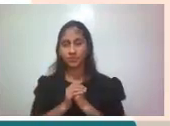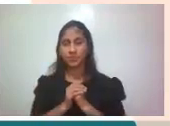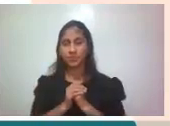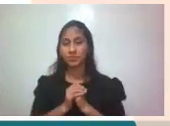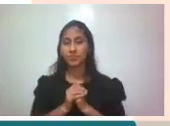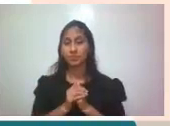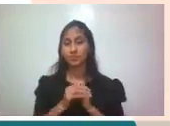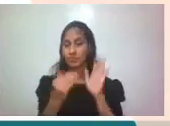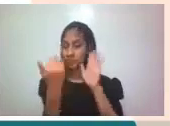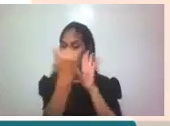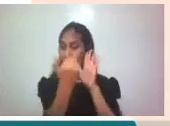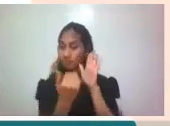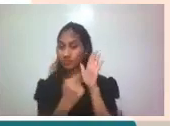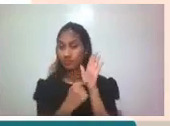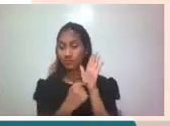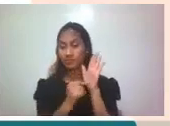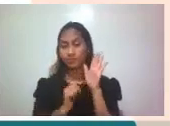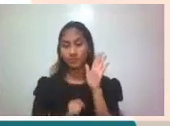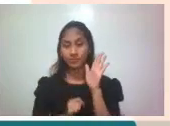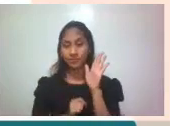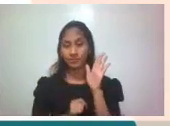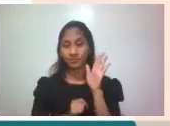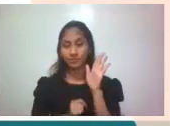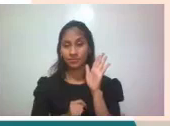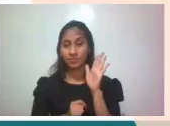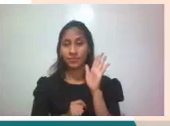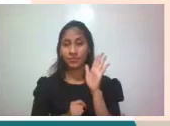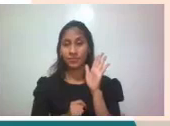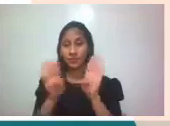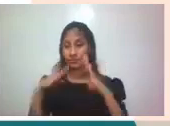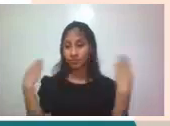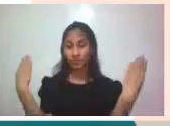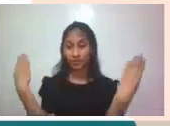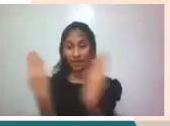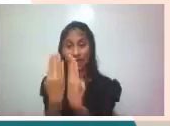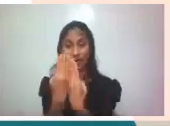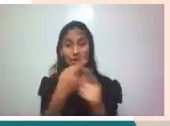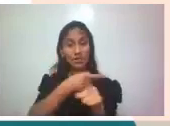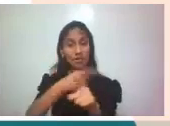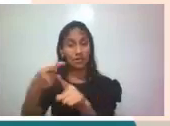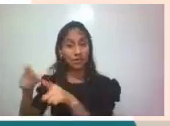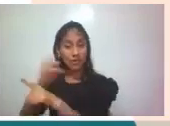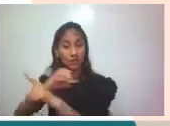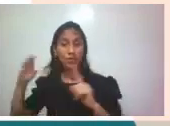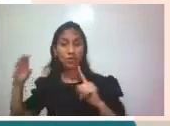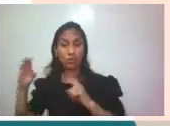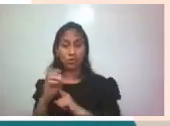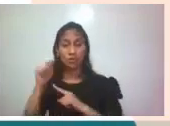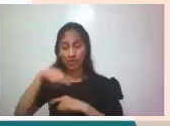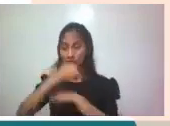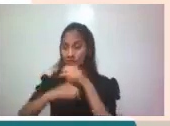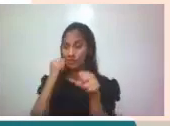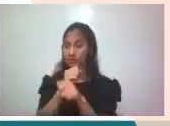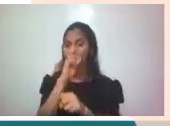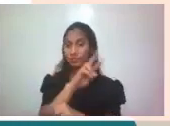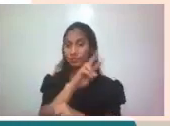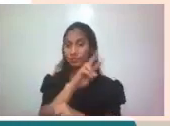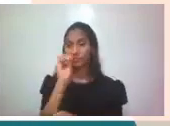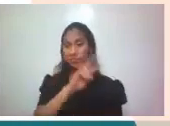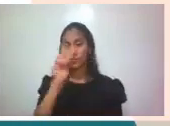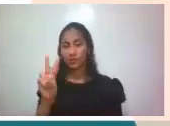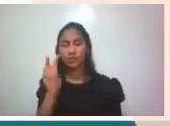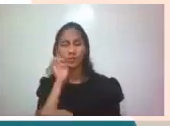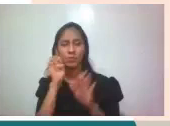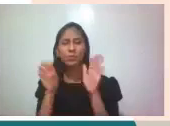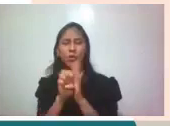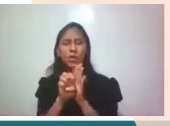los resultados de la implementación del aula intercultural para este 2022. Por ejemplo,